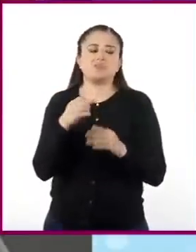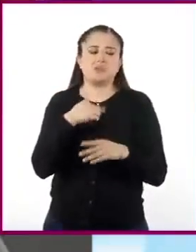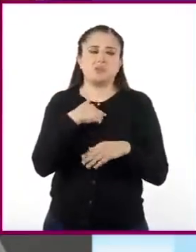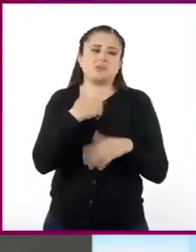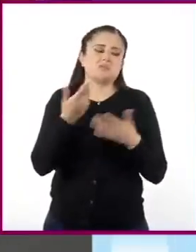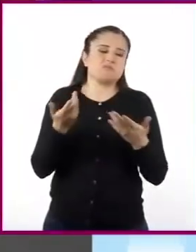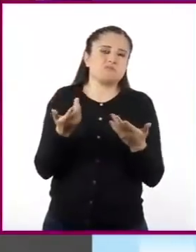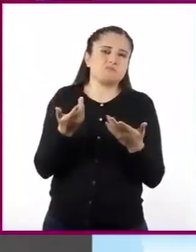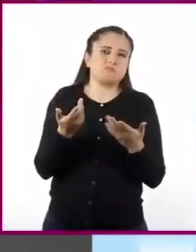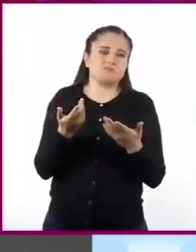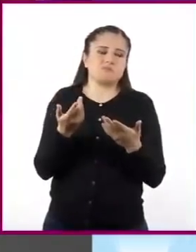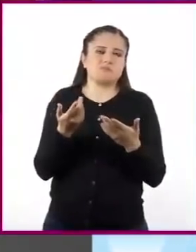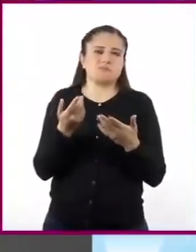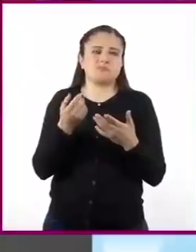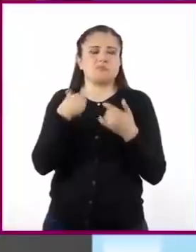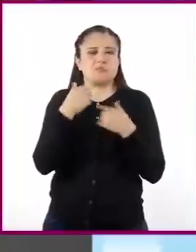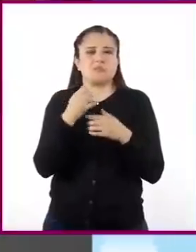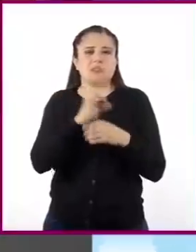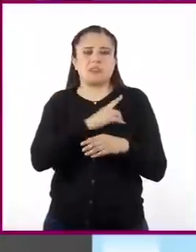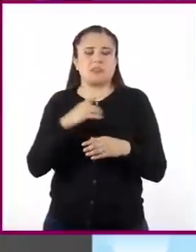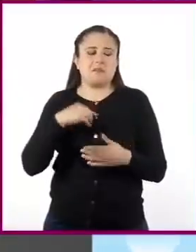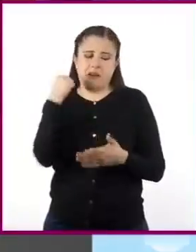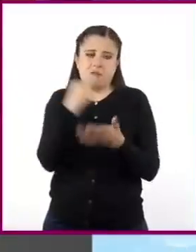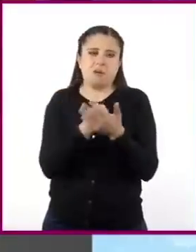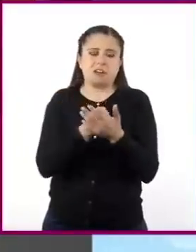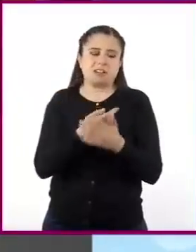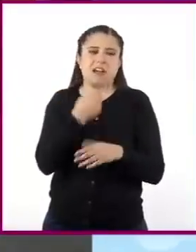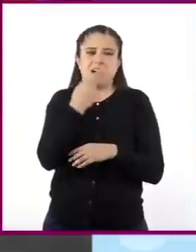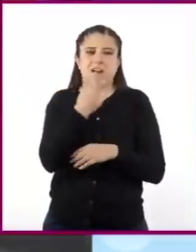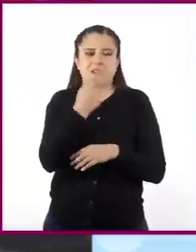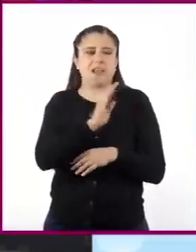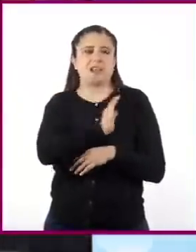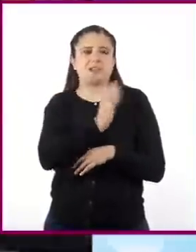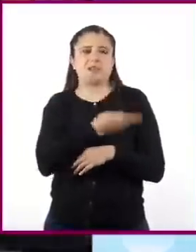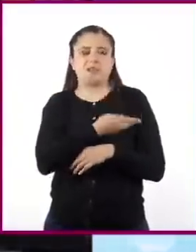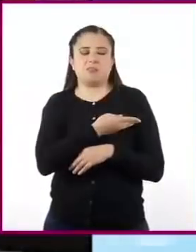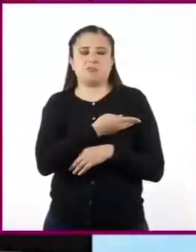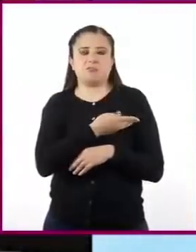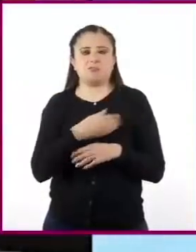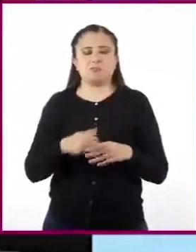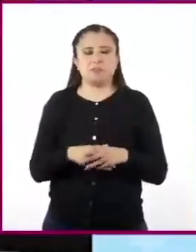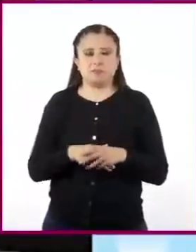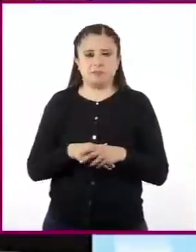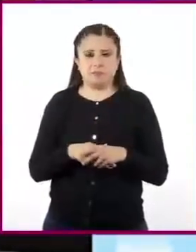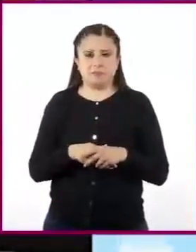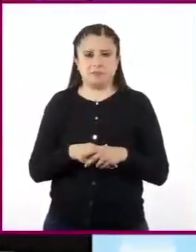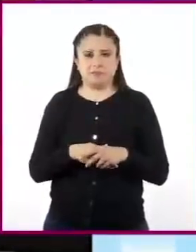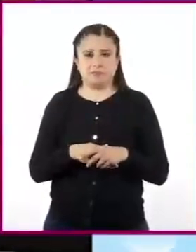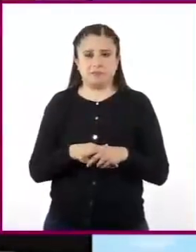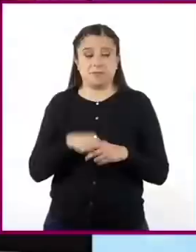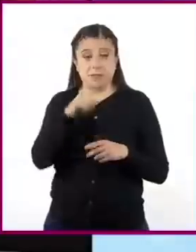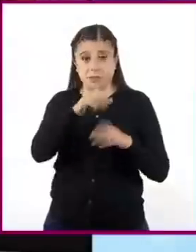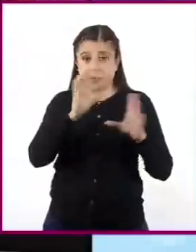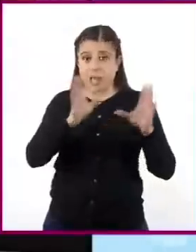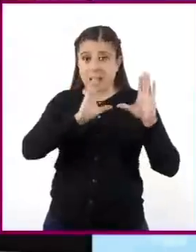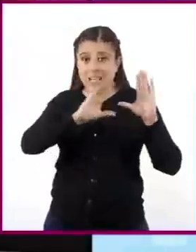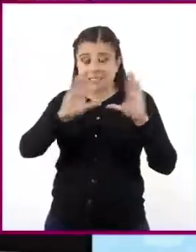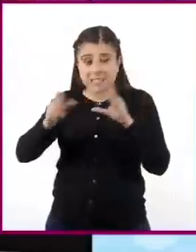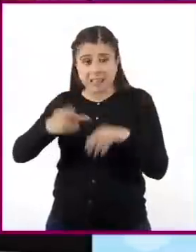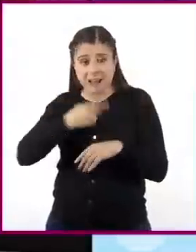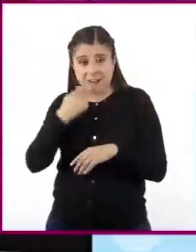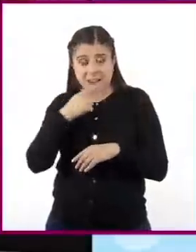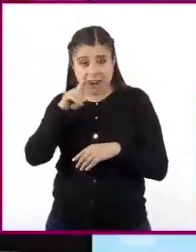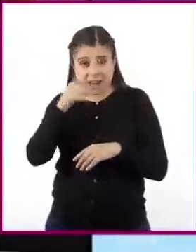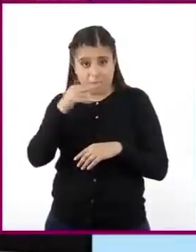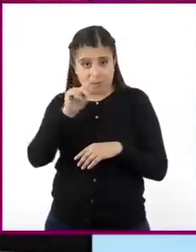pues fuerzamente tenemos que hablar en español. ¿Ha enseñado a alguna persona a hablar en